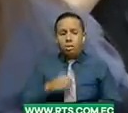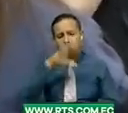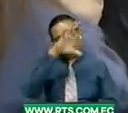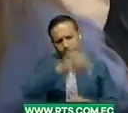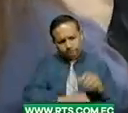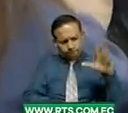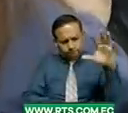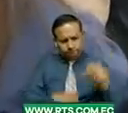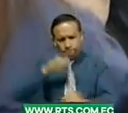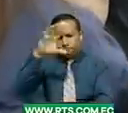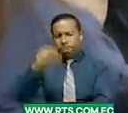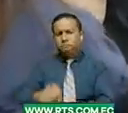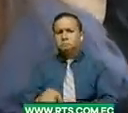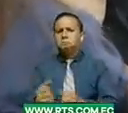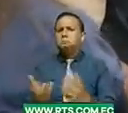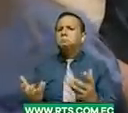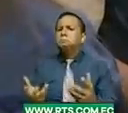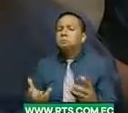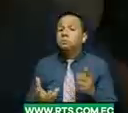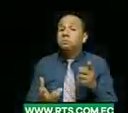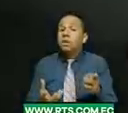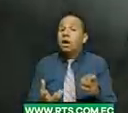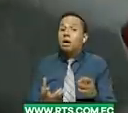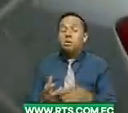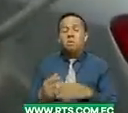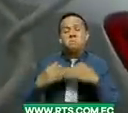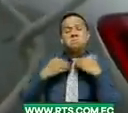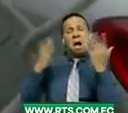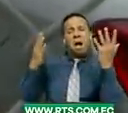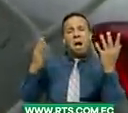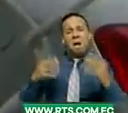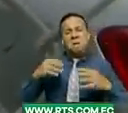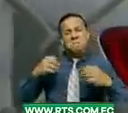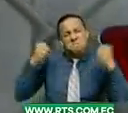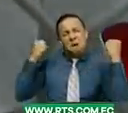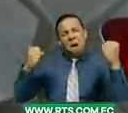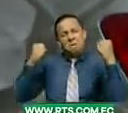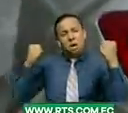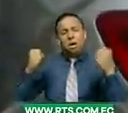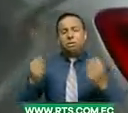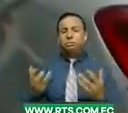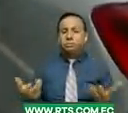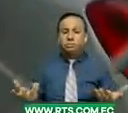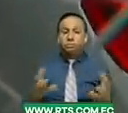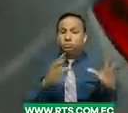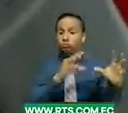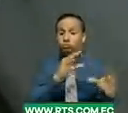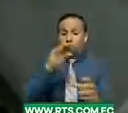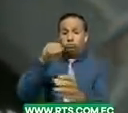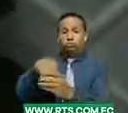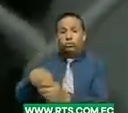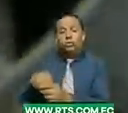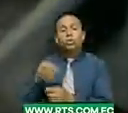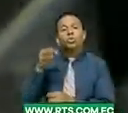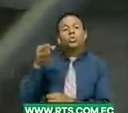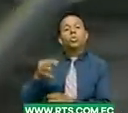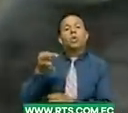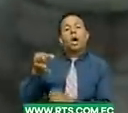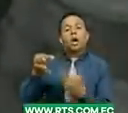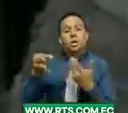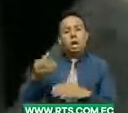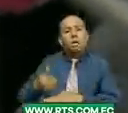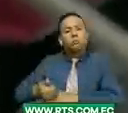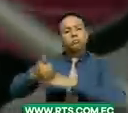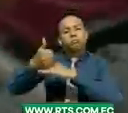han procedido a alterar el orden público. Los mismos fueron trasladados hasta el Cantón Durán, en donde se les llevó a cabo las